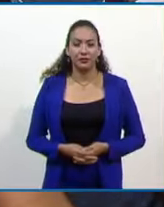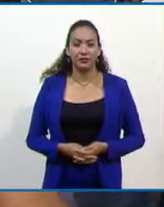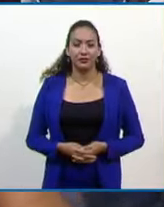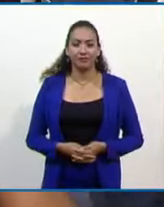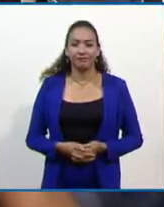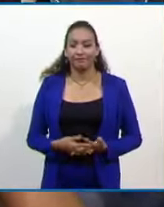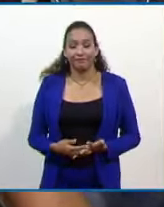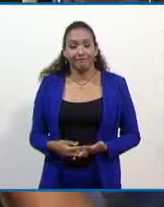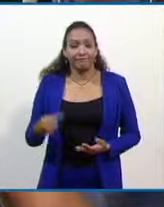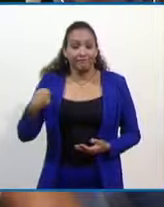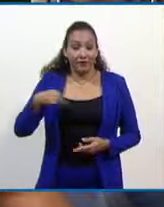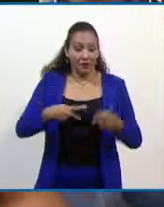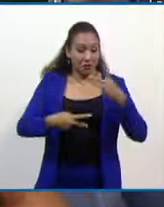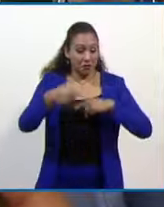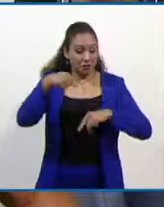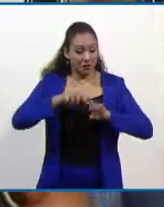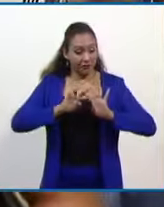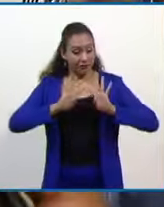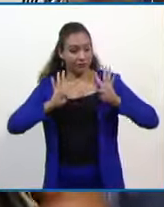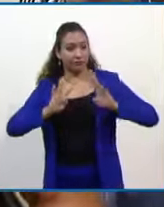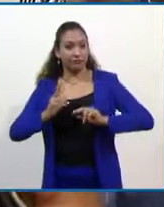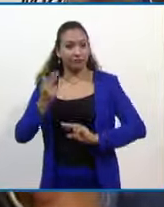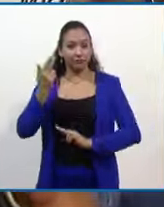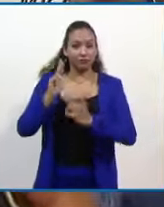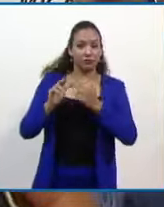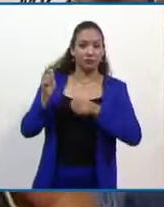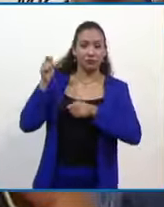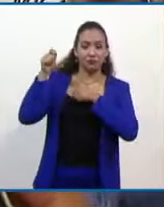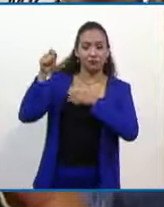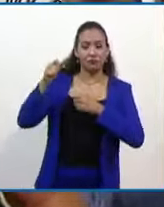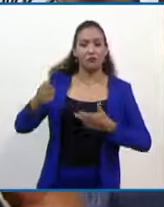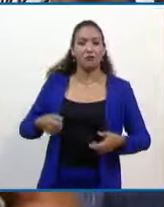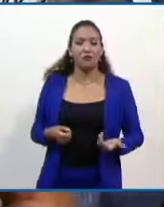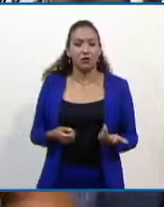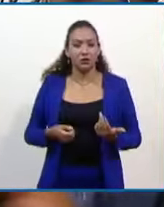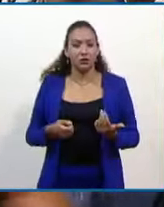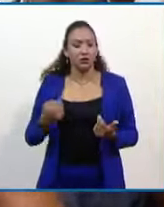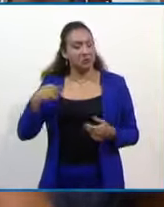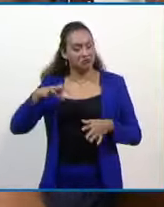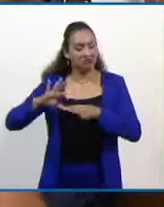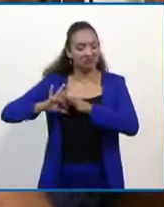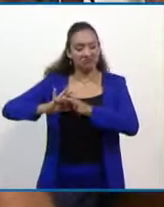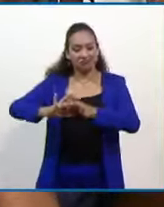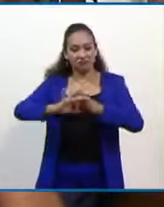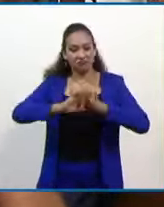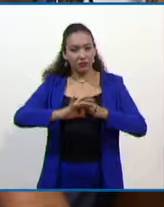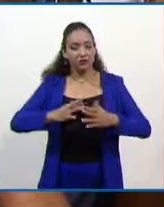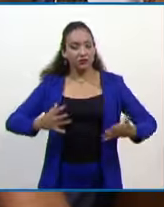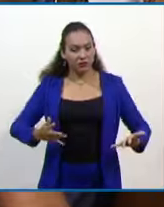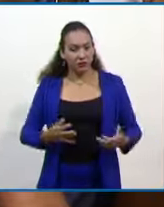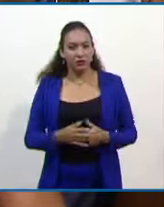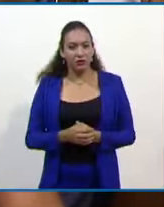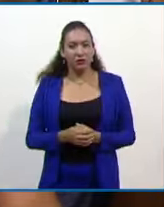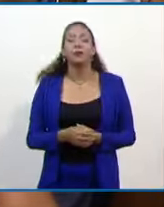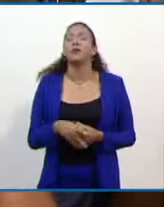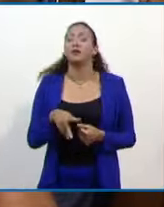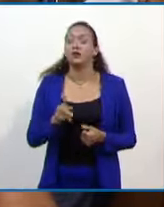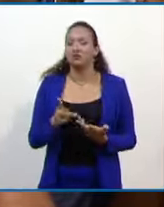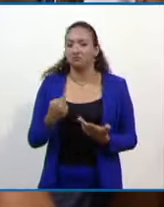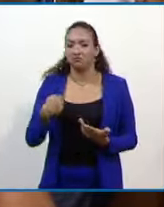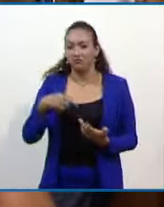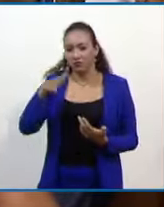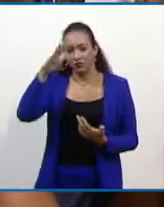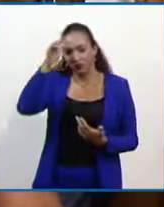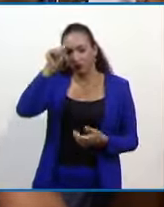Pues venir a apoyar a los grupos, estamos estableciendo vínculos fuertes y uno de ellos es precisamente que ante